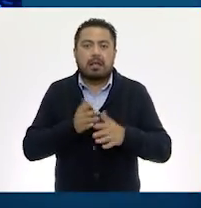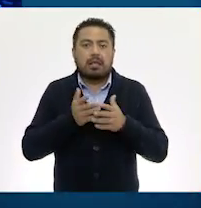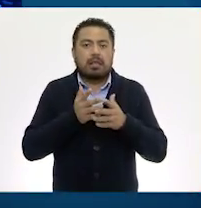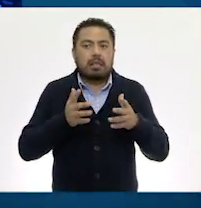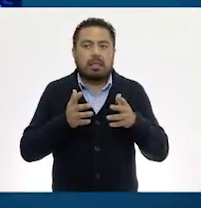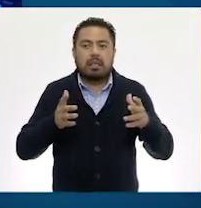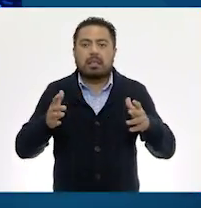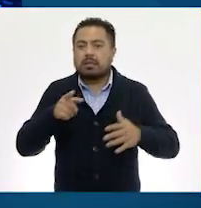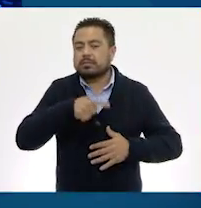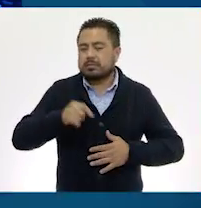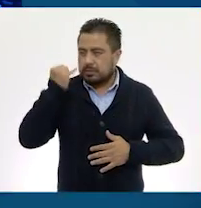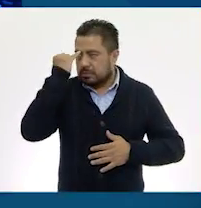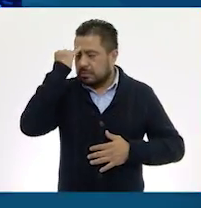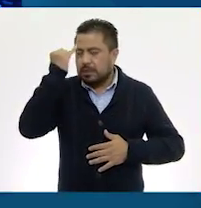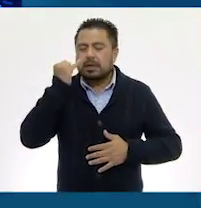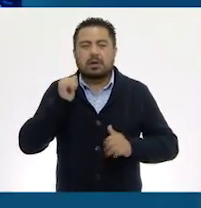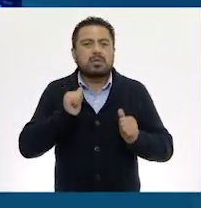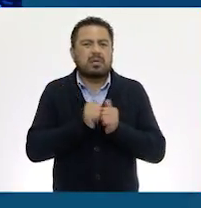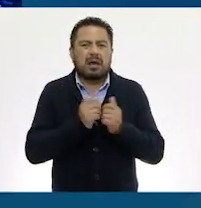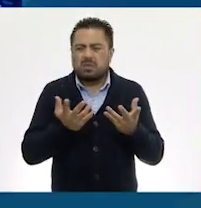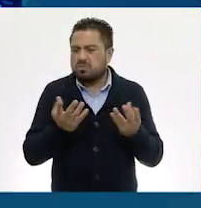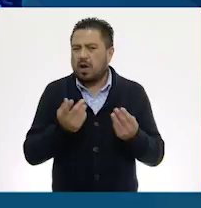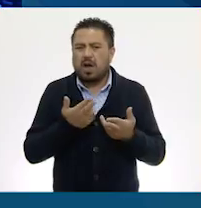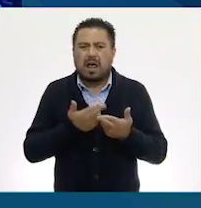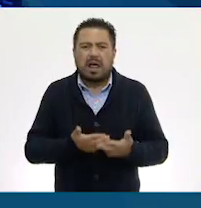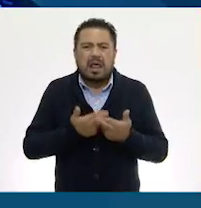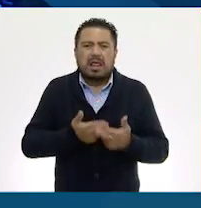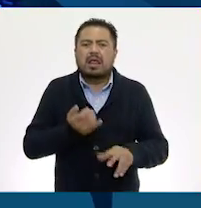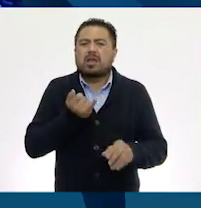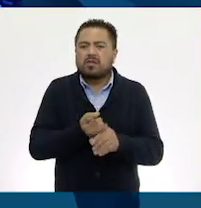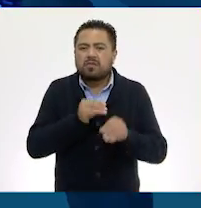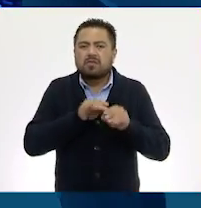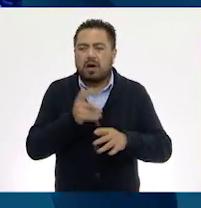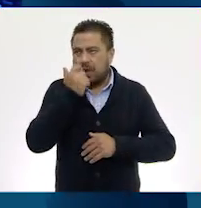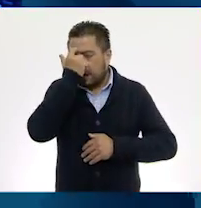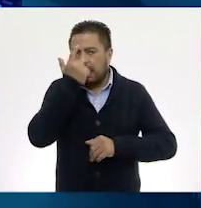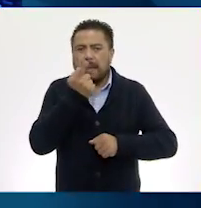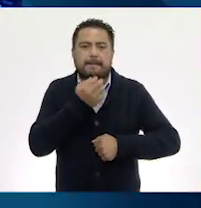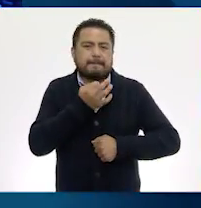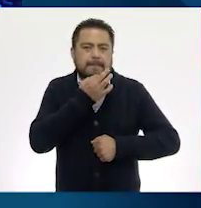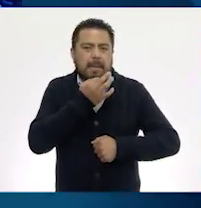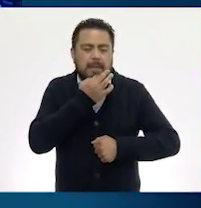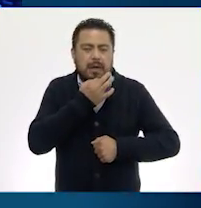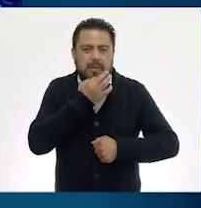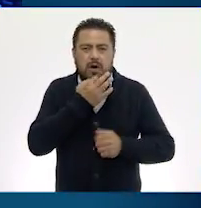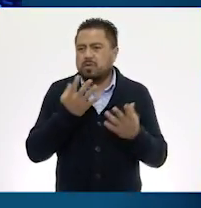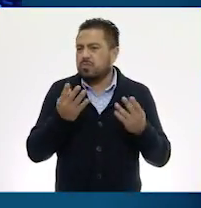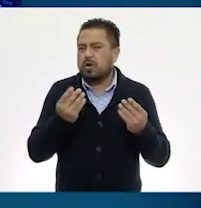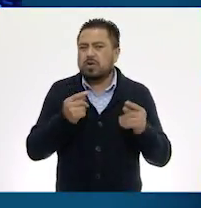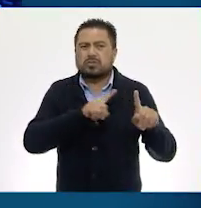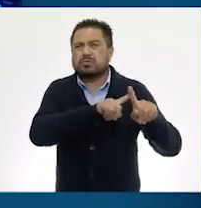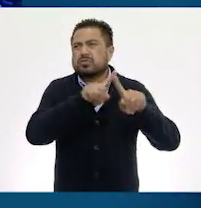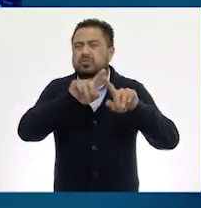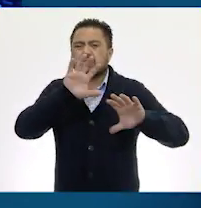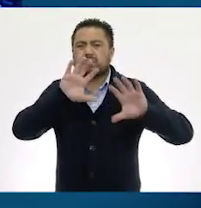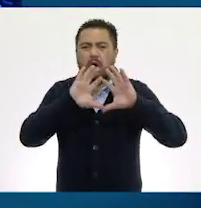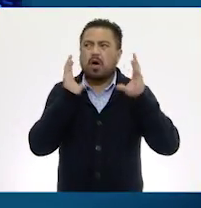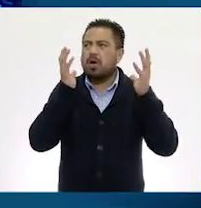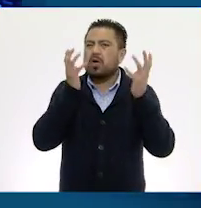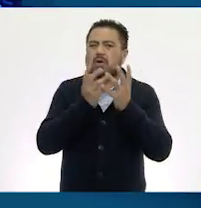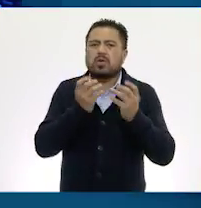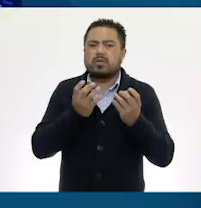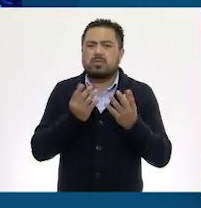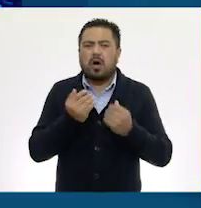constantemente. Imagínense la cantidad de contenido que se crea cada minuto, desde muchas partes del mundo y en